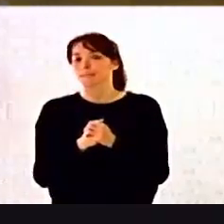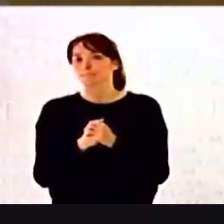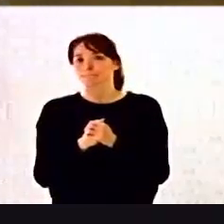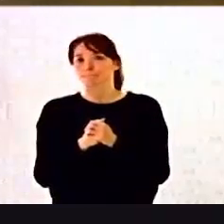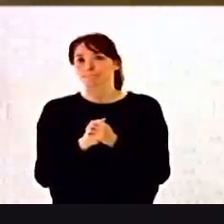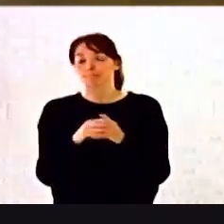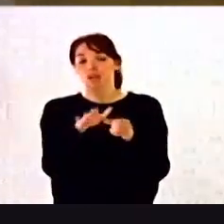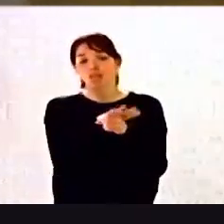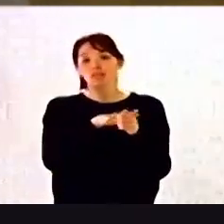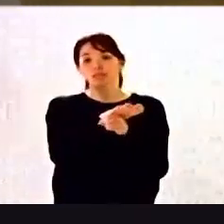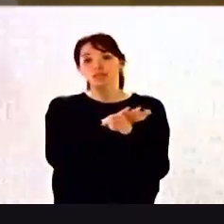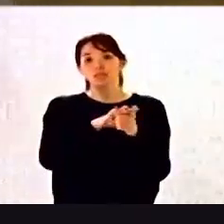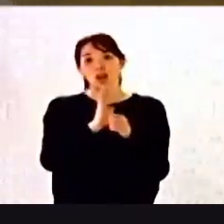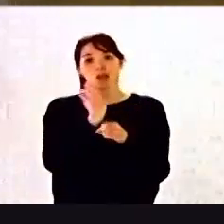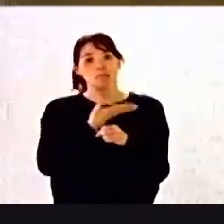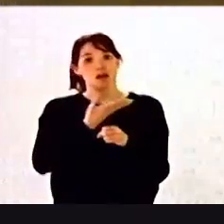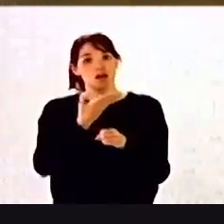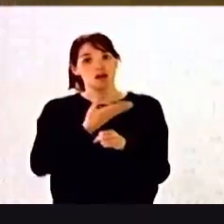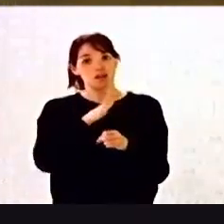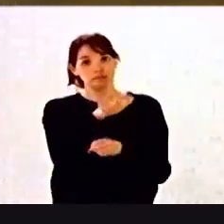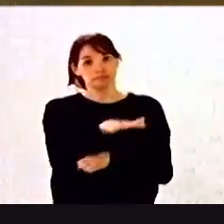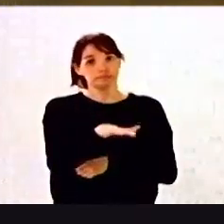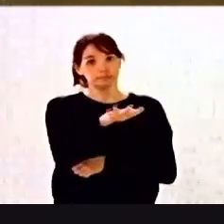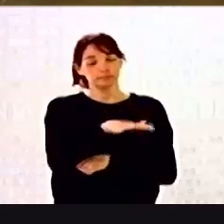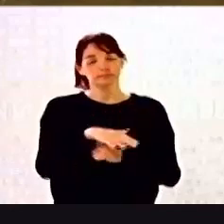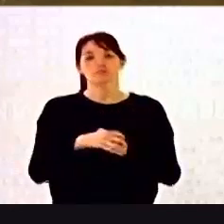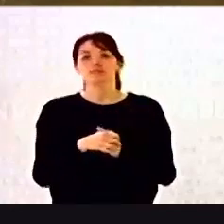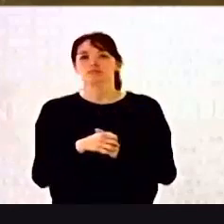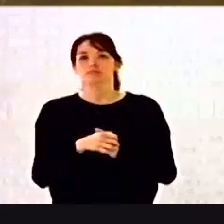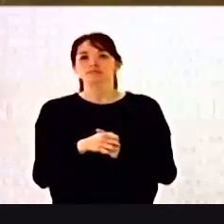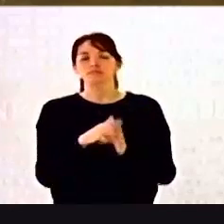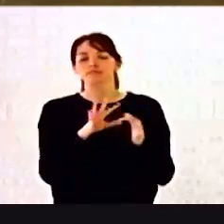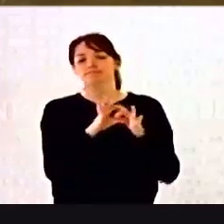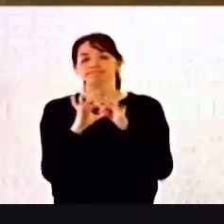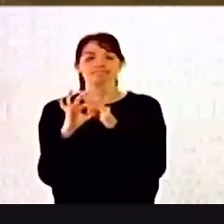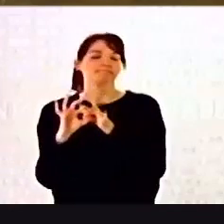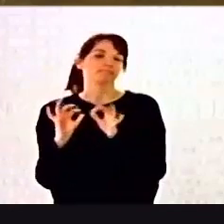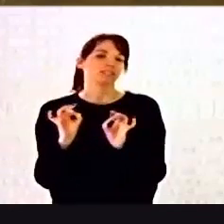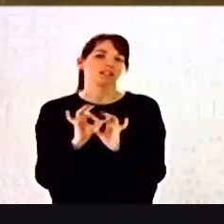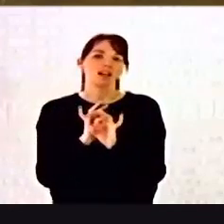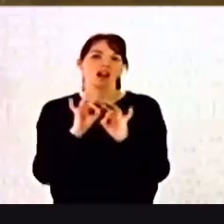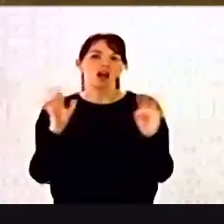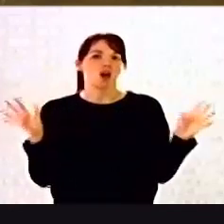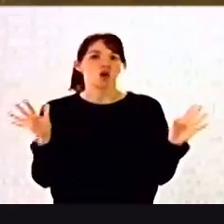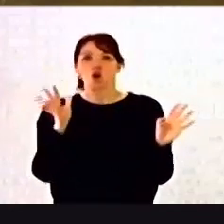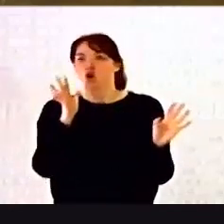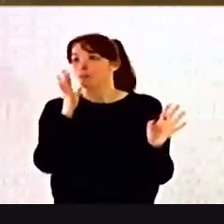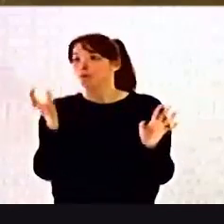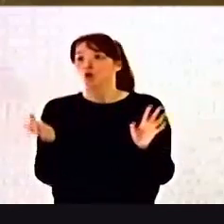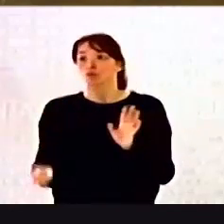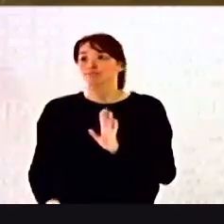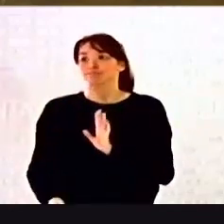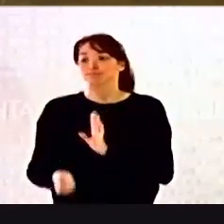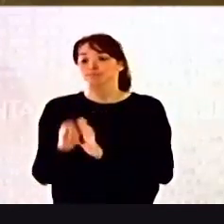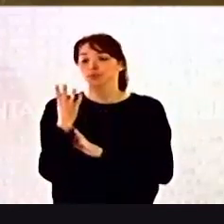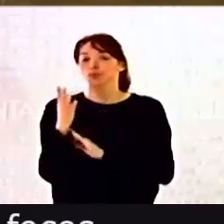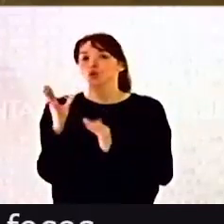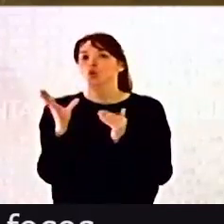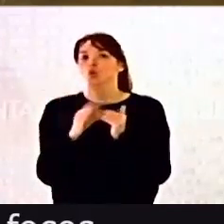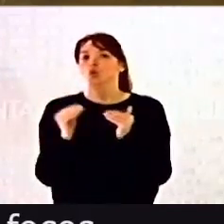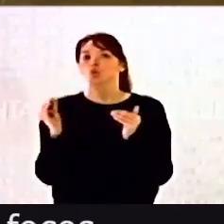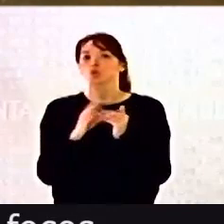El área de salud de Plasencia, que lo vinculamos claramente con focos aparecidos en la utilización de